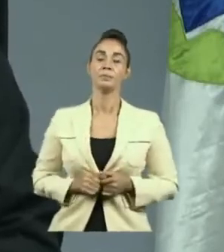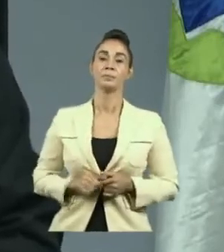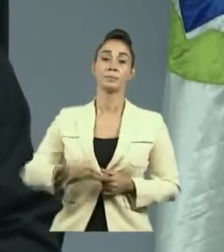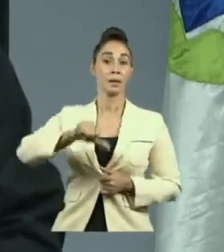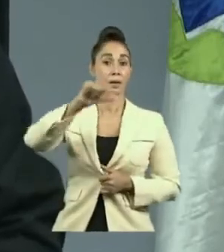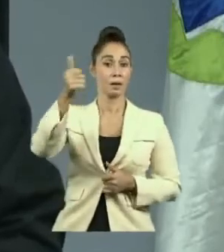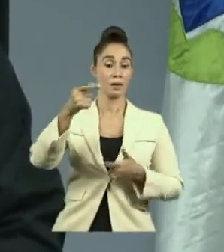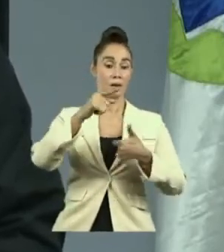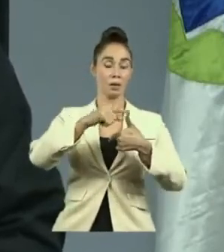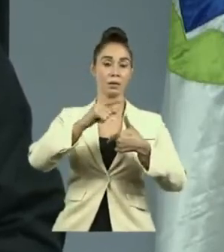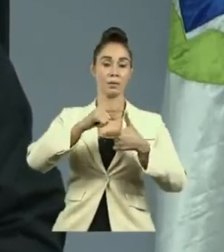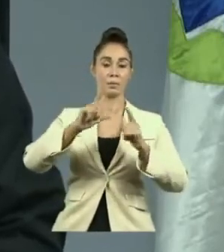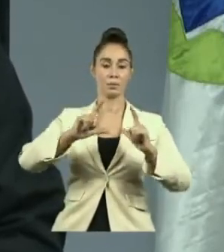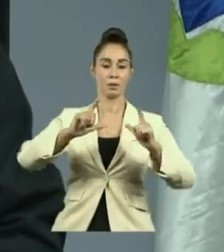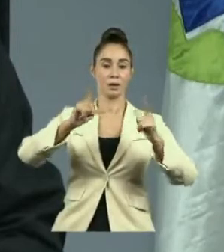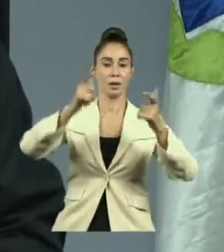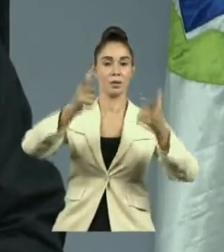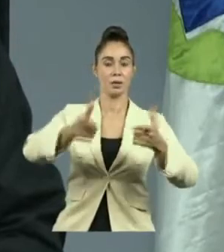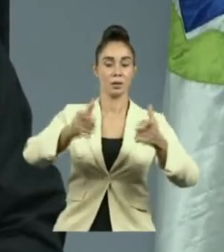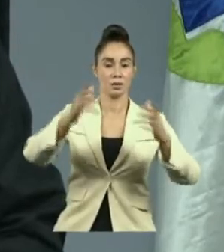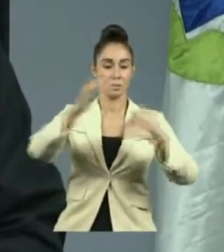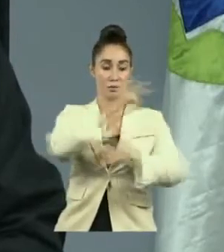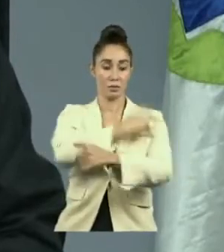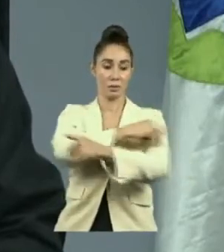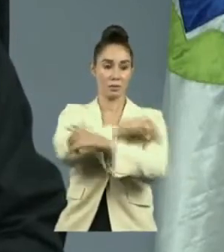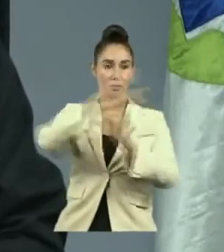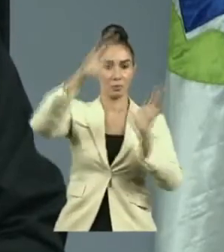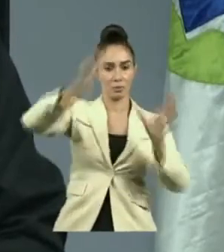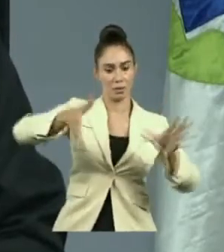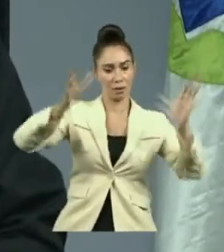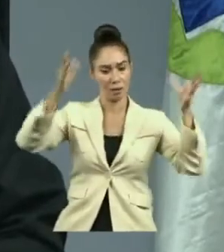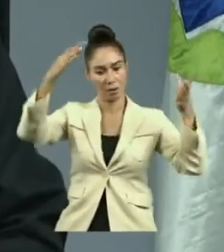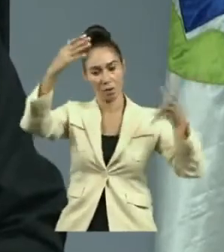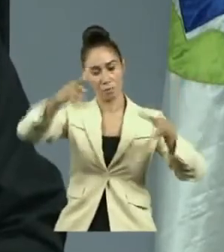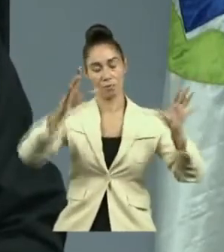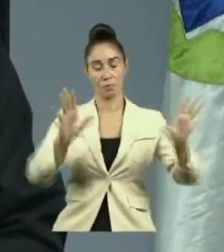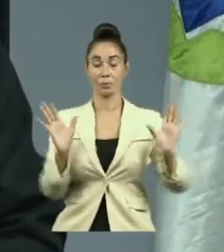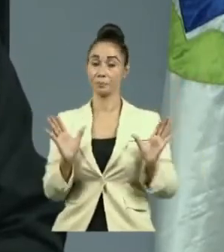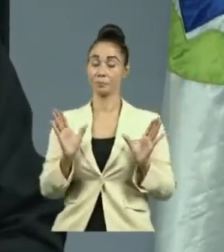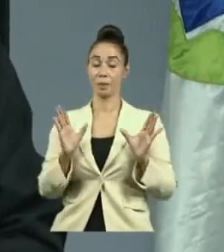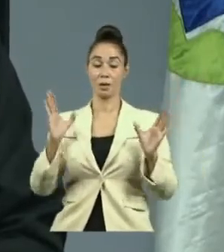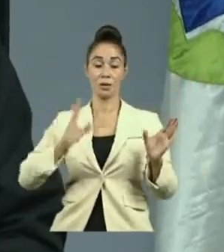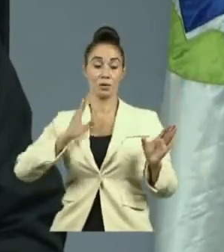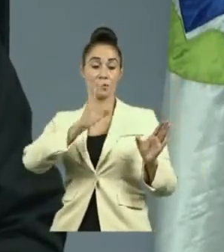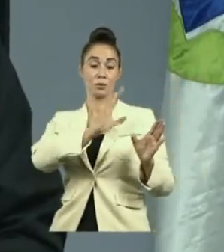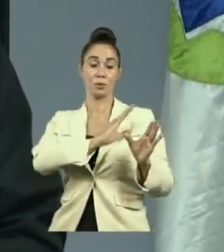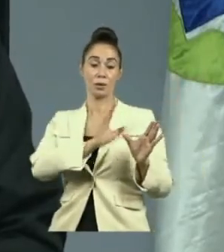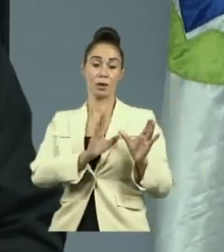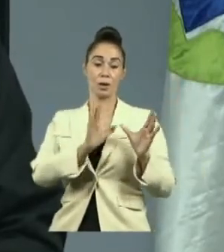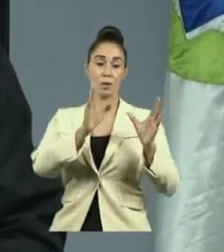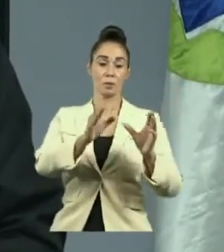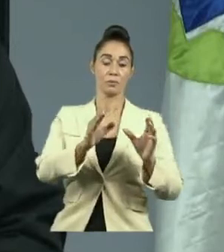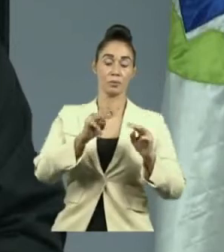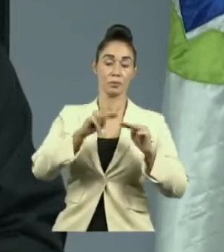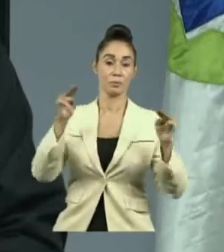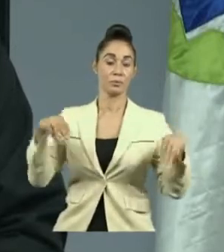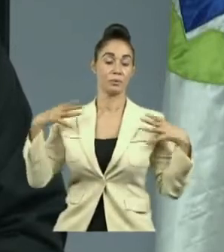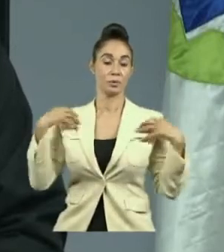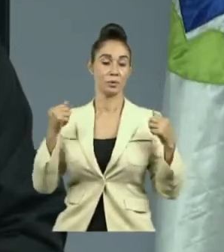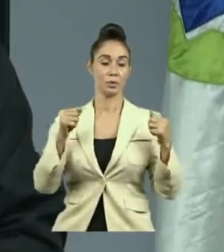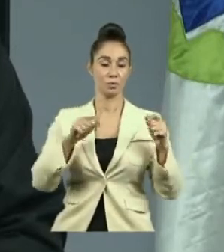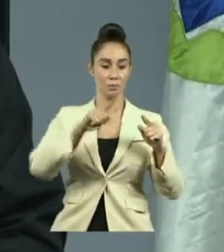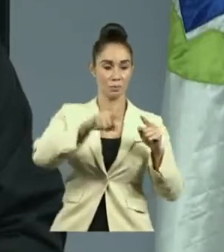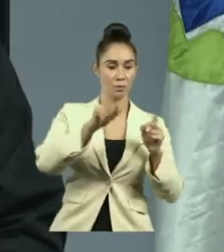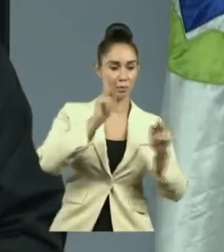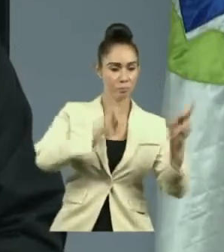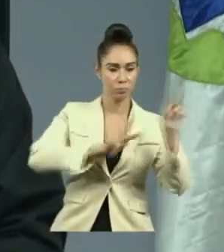la donación a que usted hace alusión una comisión del ministerio visitó la